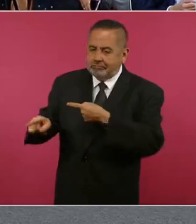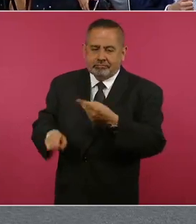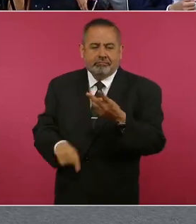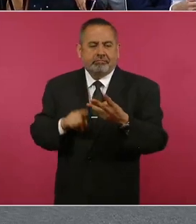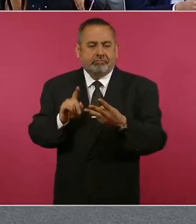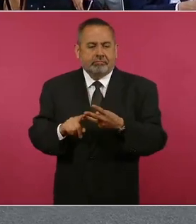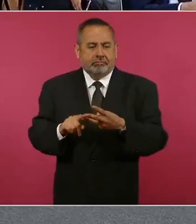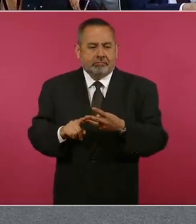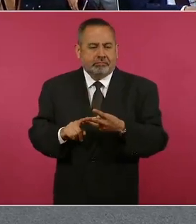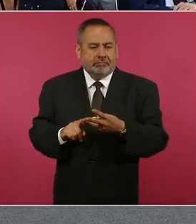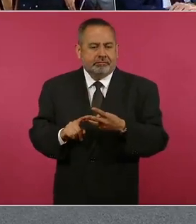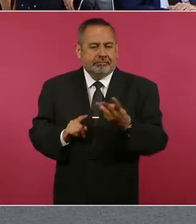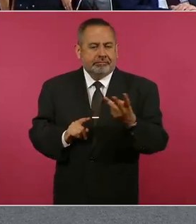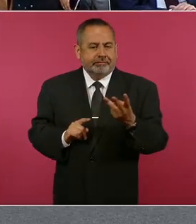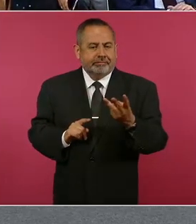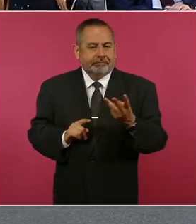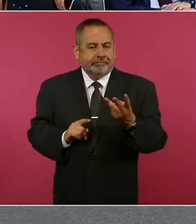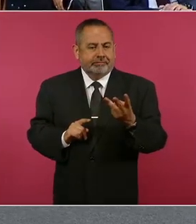luego ya